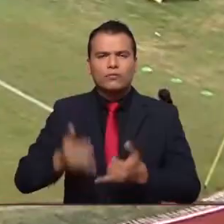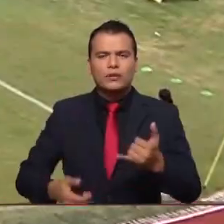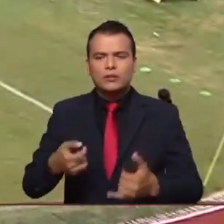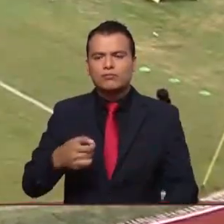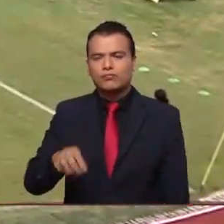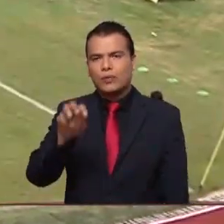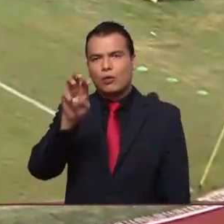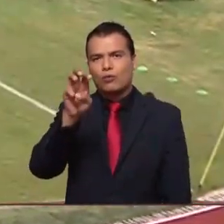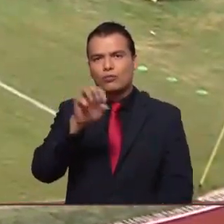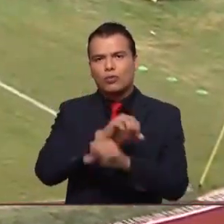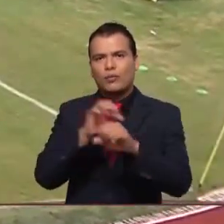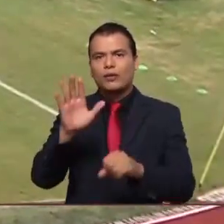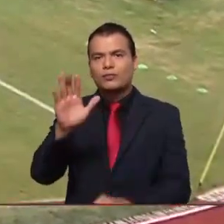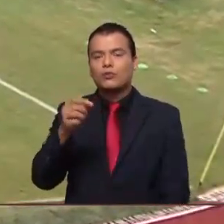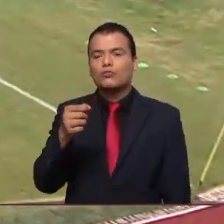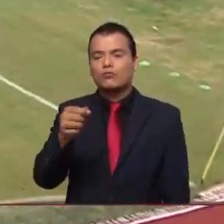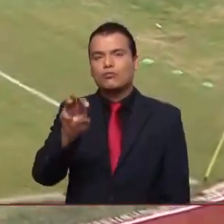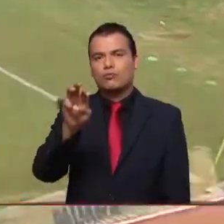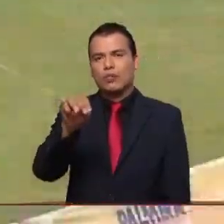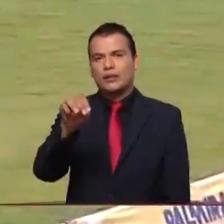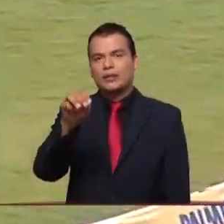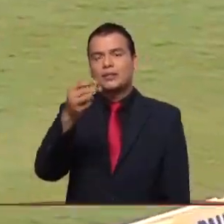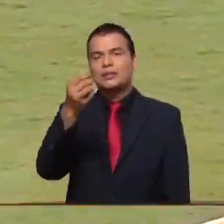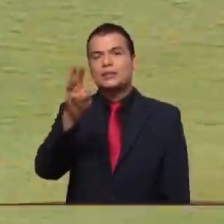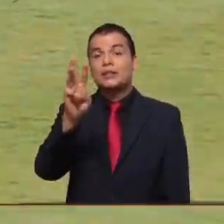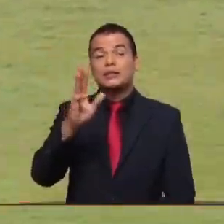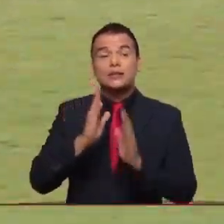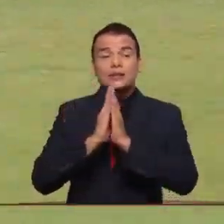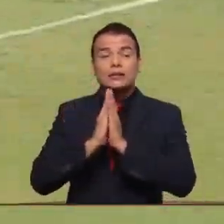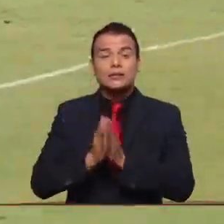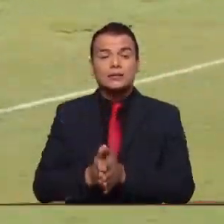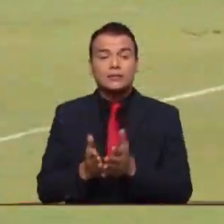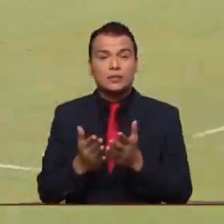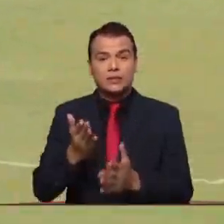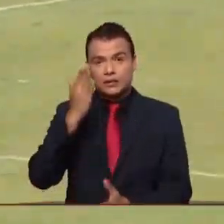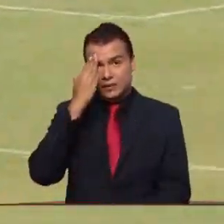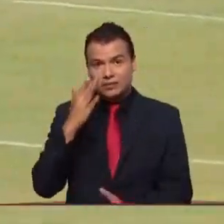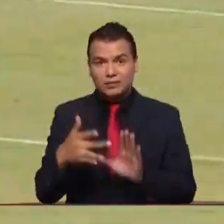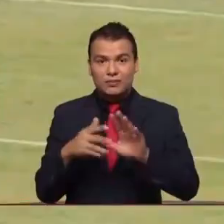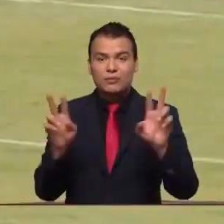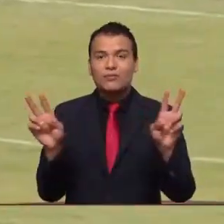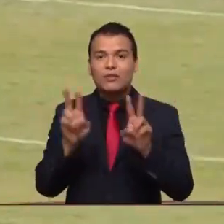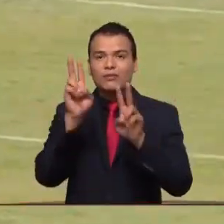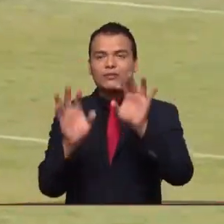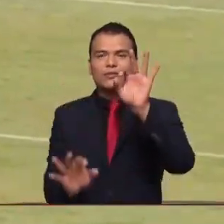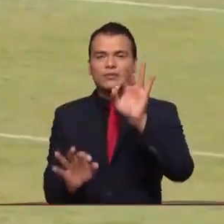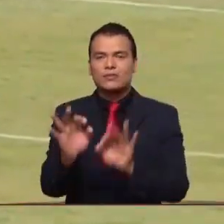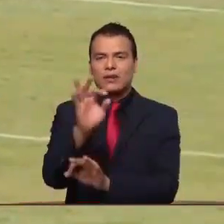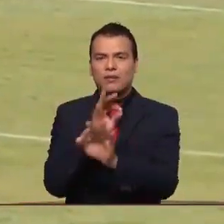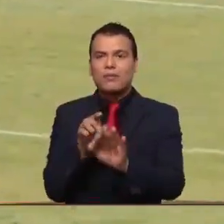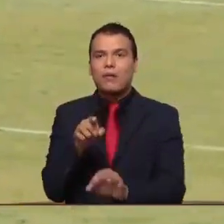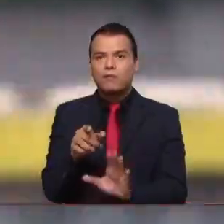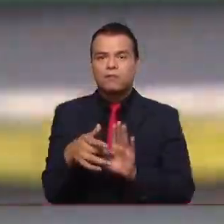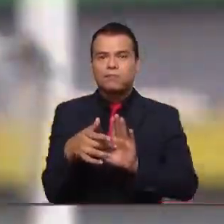las 8 de la mañana del próximo martes 13 de diciembre. Duelo que se podrá vivir en vivo por la señal de